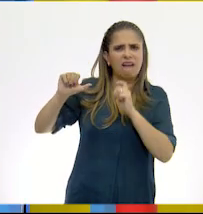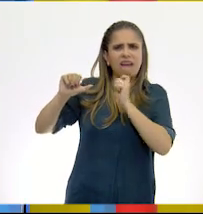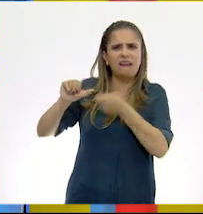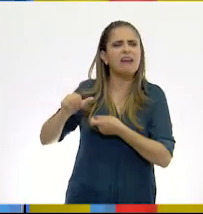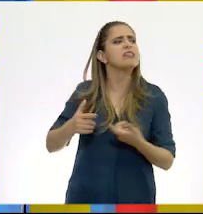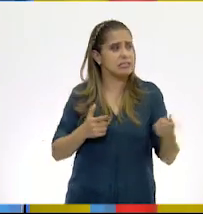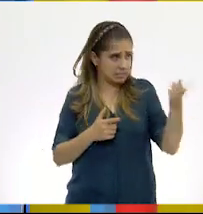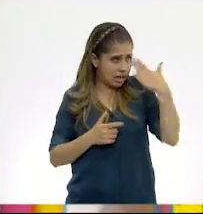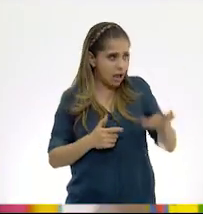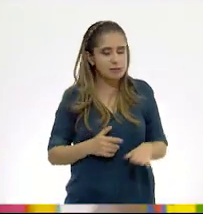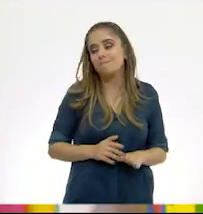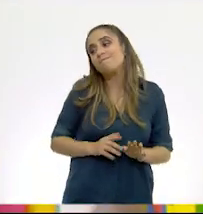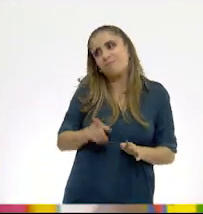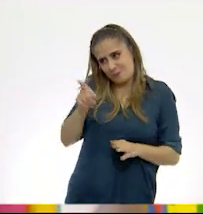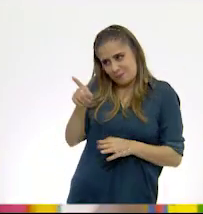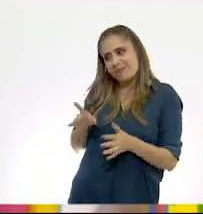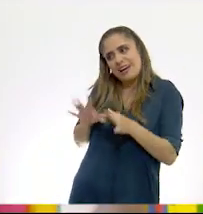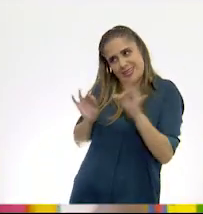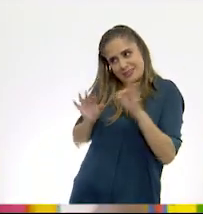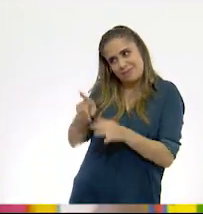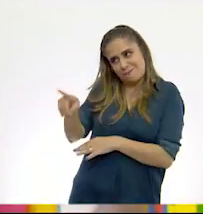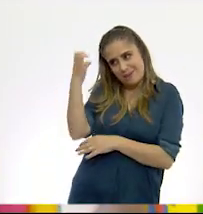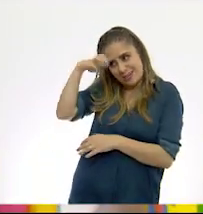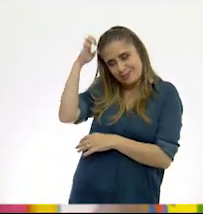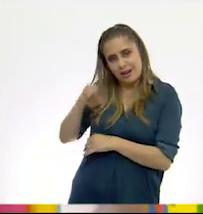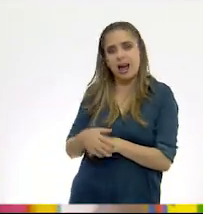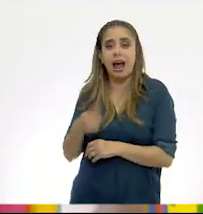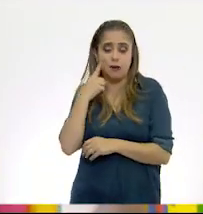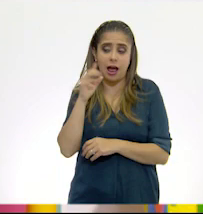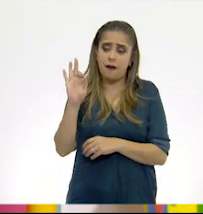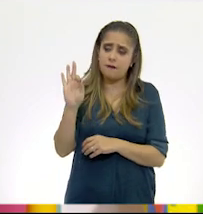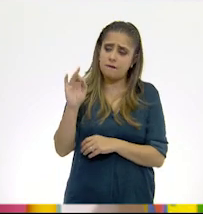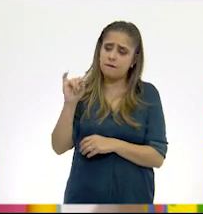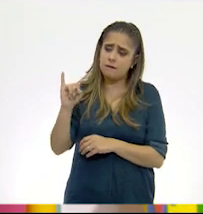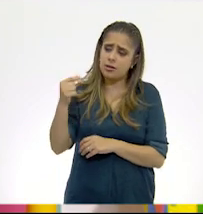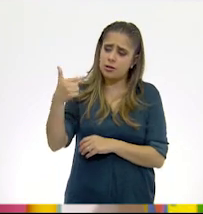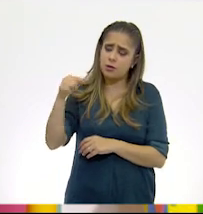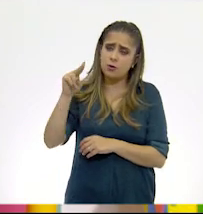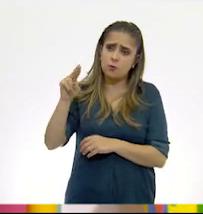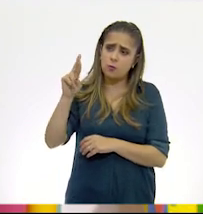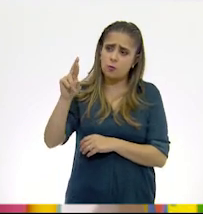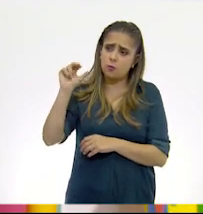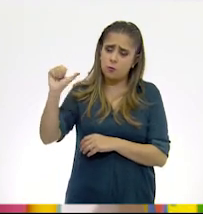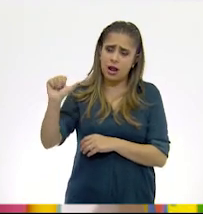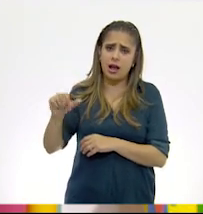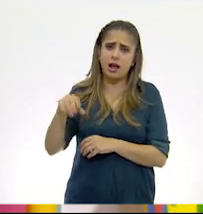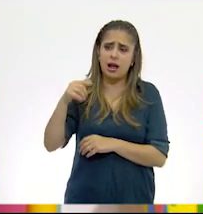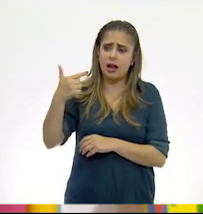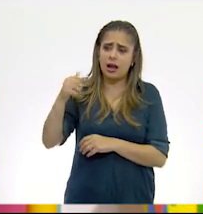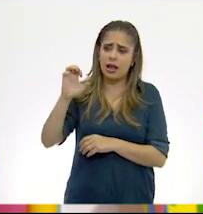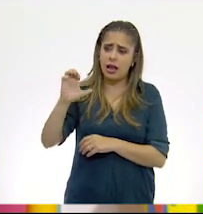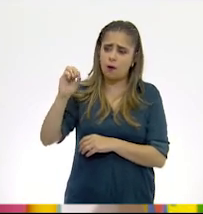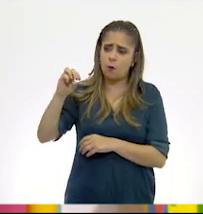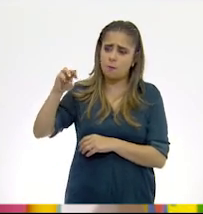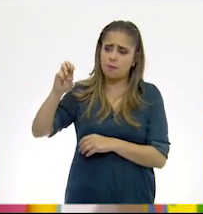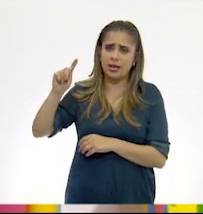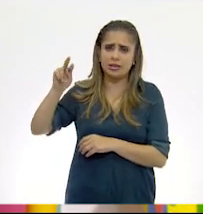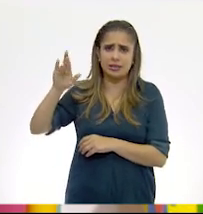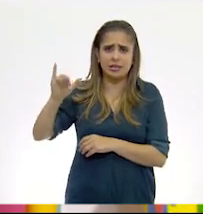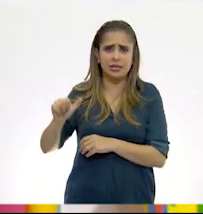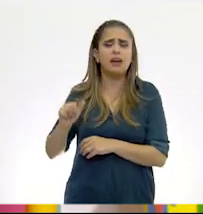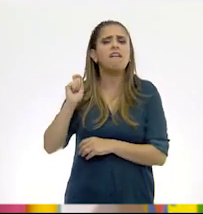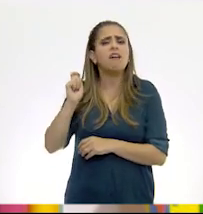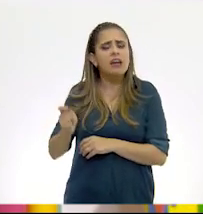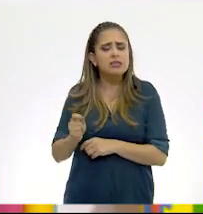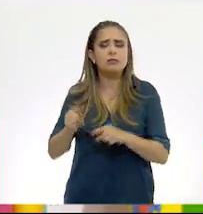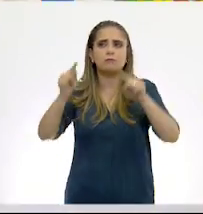experta. Bueno, mira, una figura geométrica es un espacio delimitado por líneas.